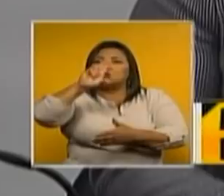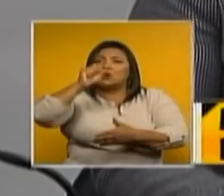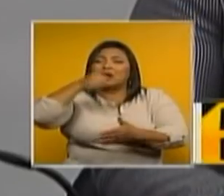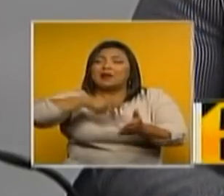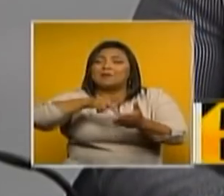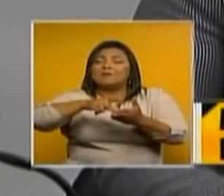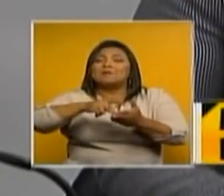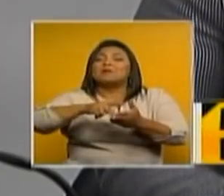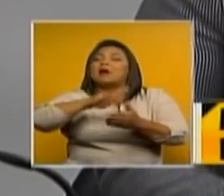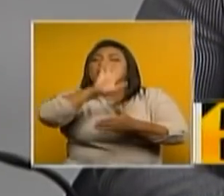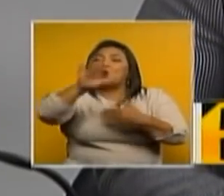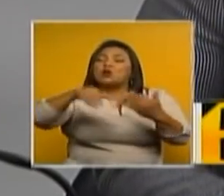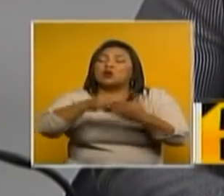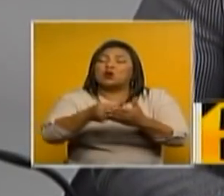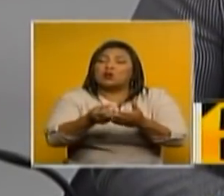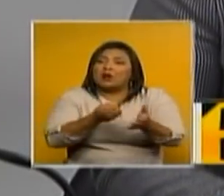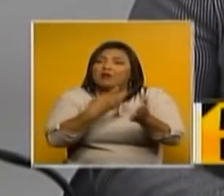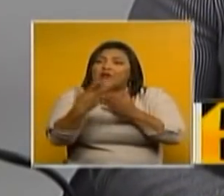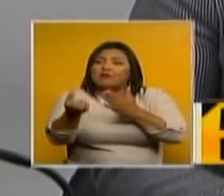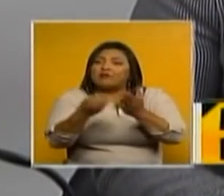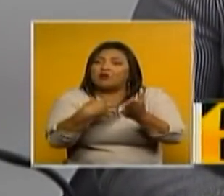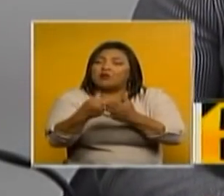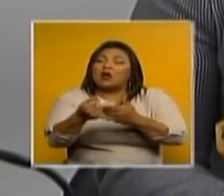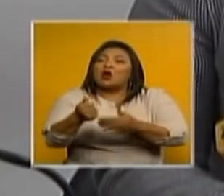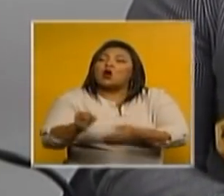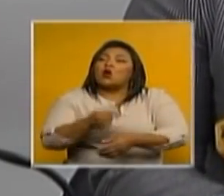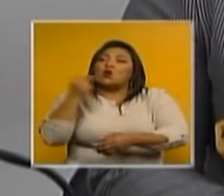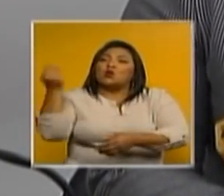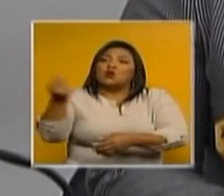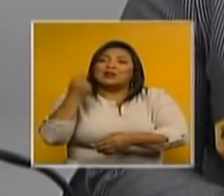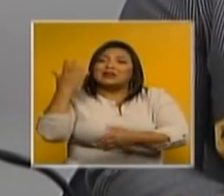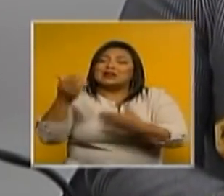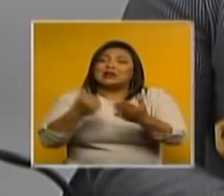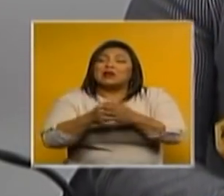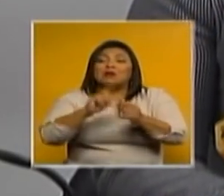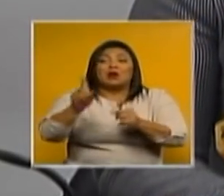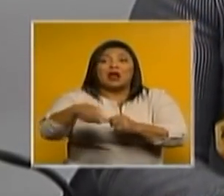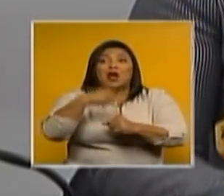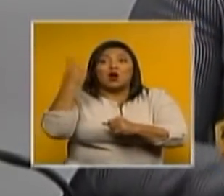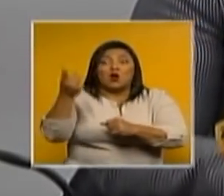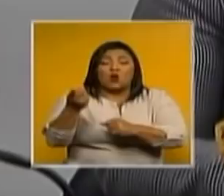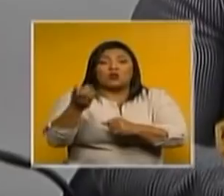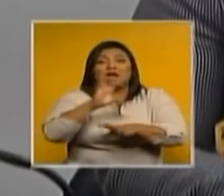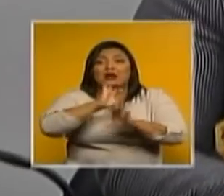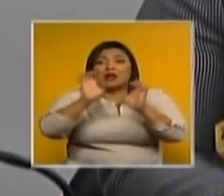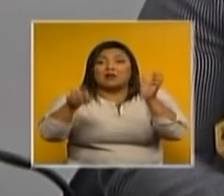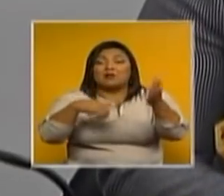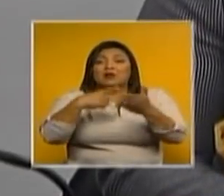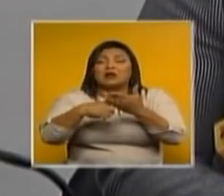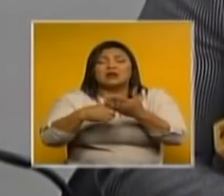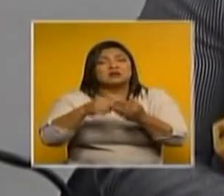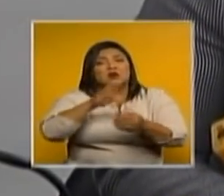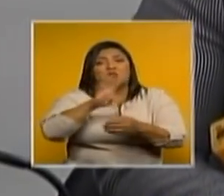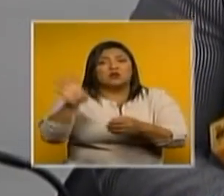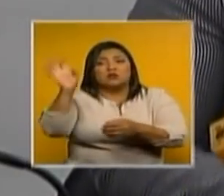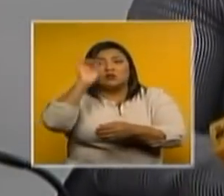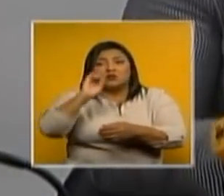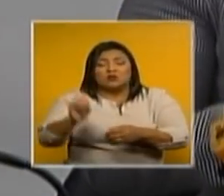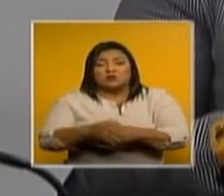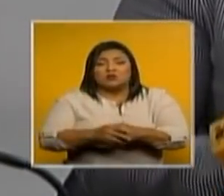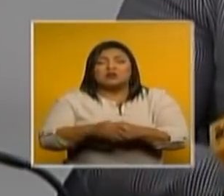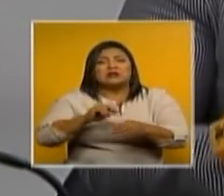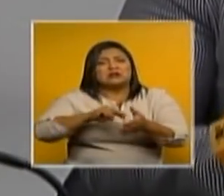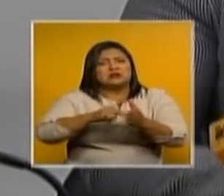tributos por declarar utilidades. Sin embargo, las otras aseguradoras aparentemente estarían oscilando entre el 4%.